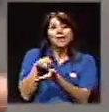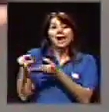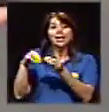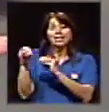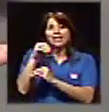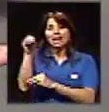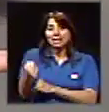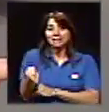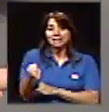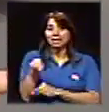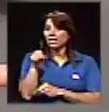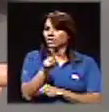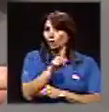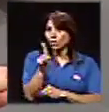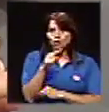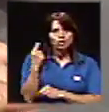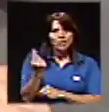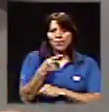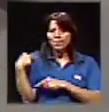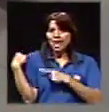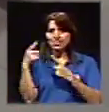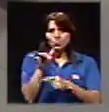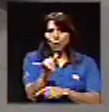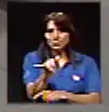sido así. Hemos tenido déficit, pero